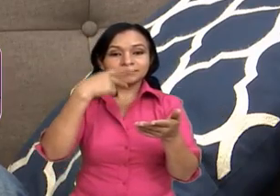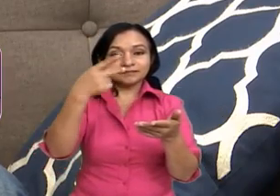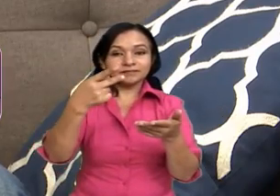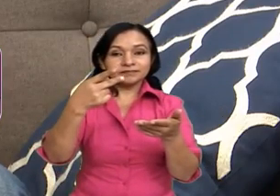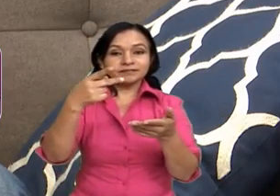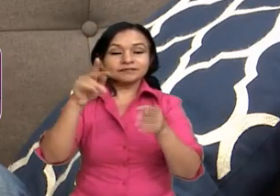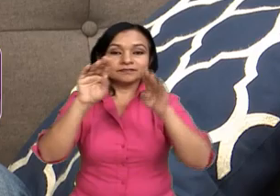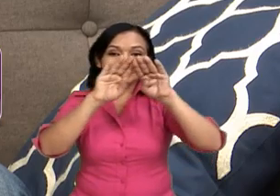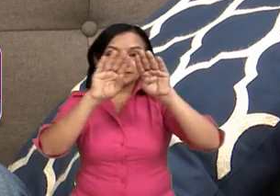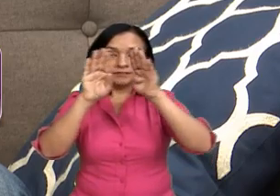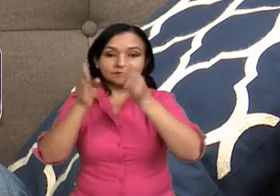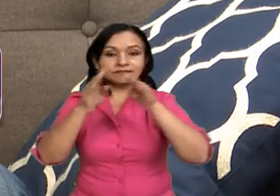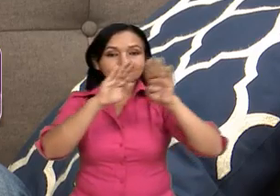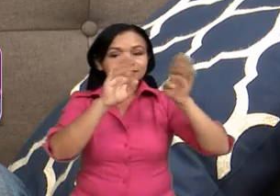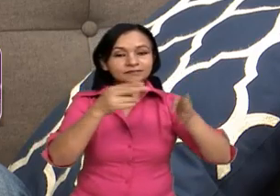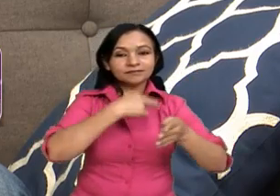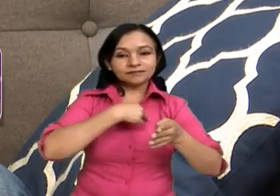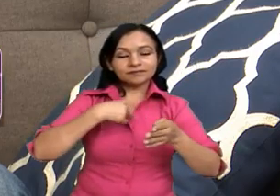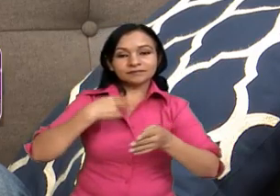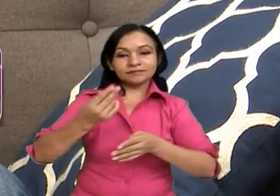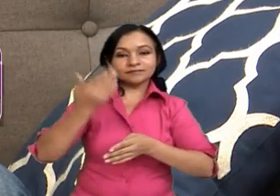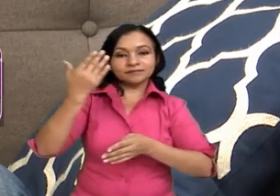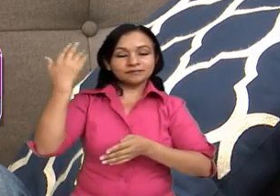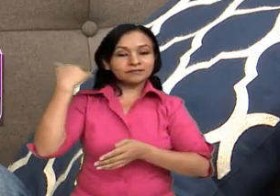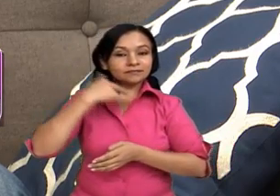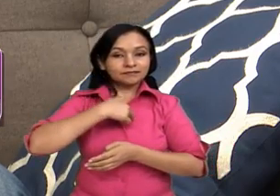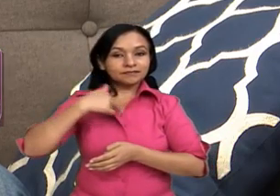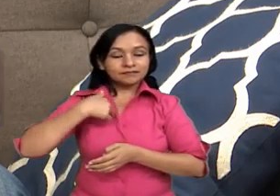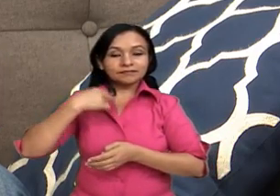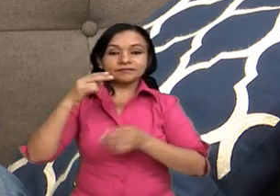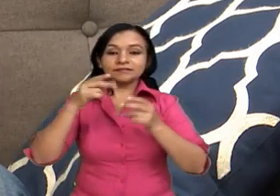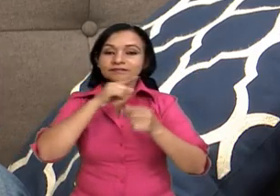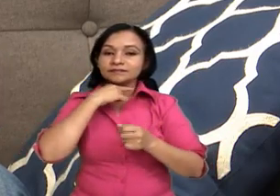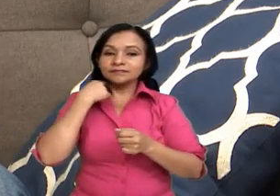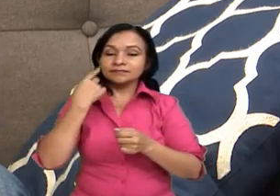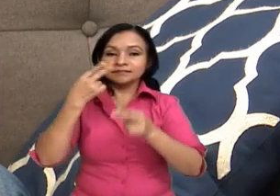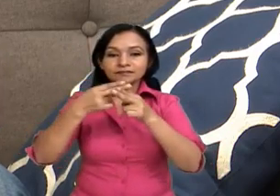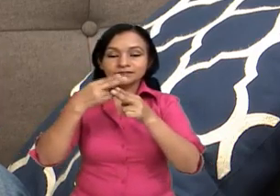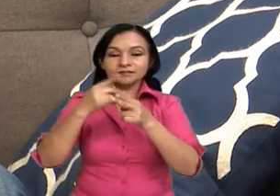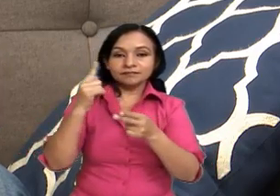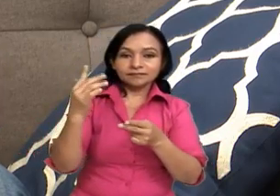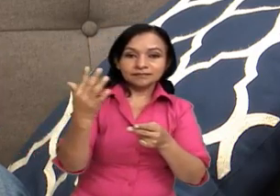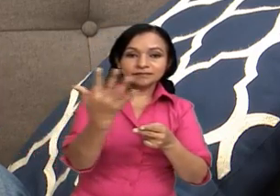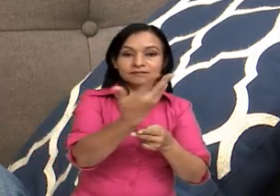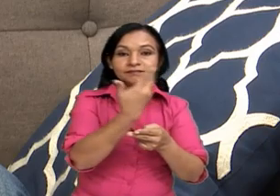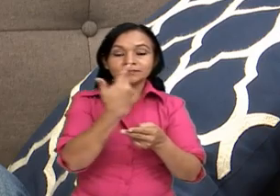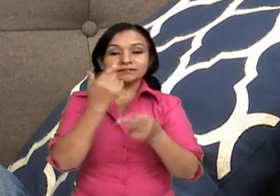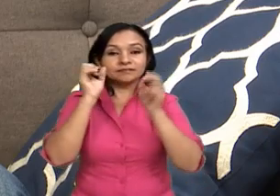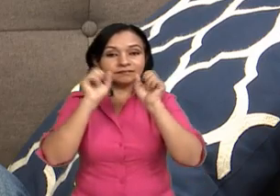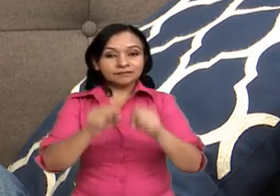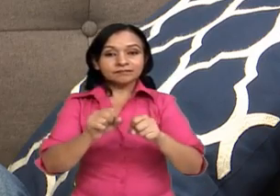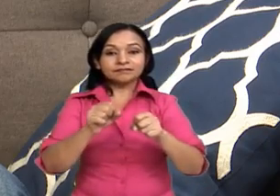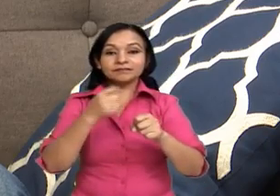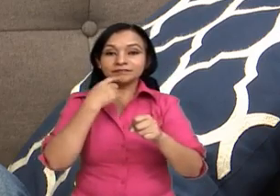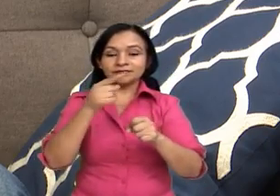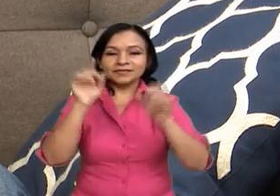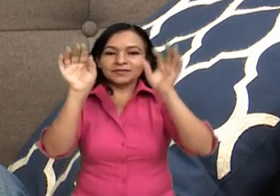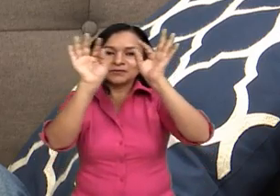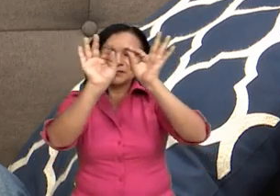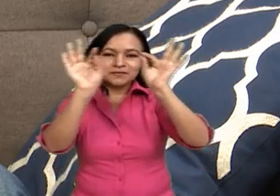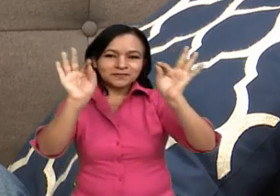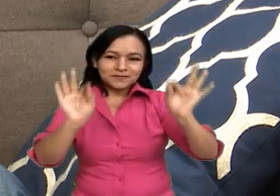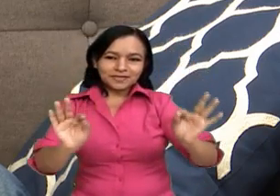de estas mujeres que han hecho también historia y que están construyendo nuestra realidad. A nombre de todo el equipo también que hace posible este programa,